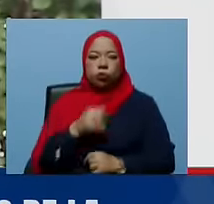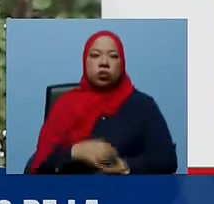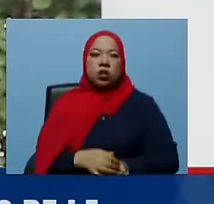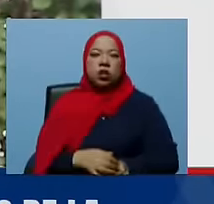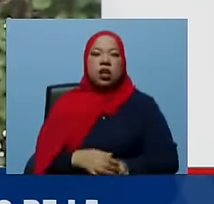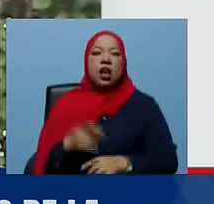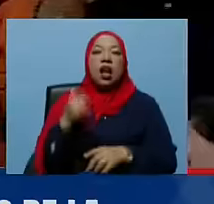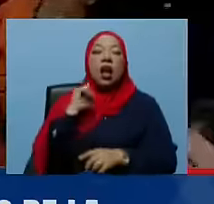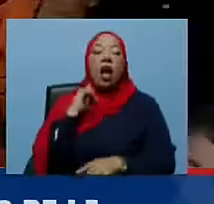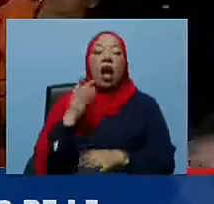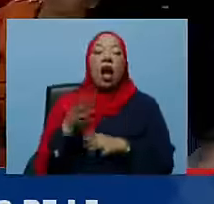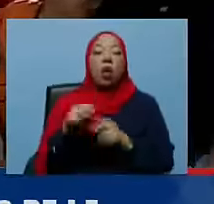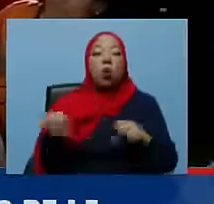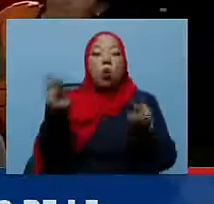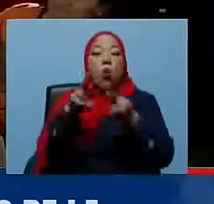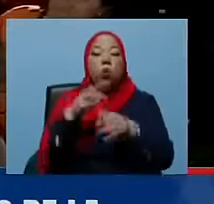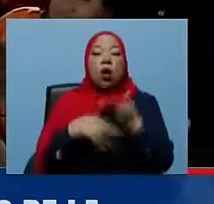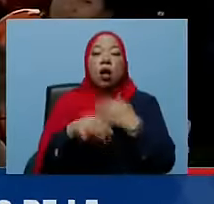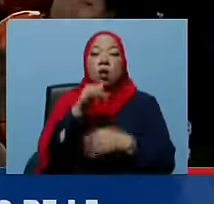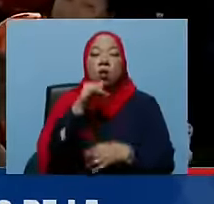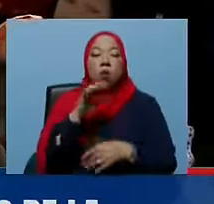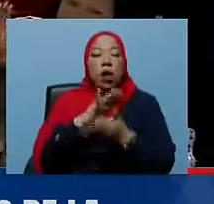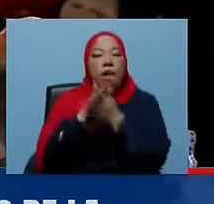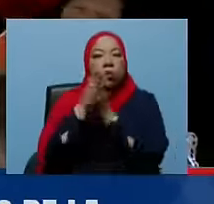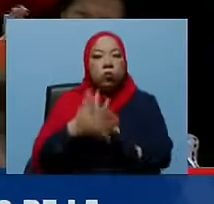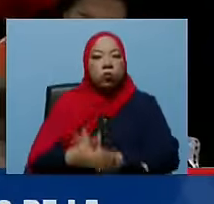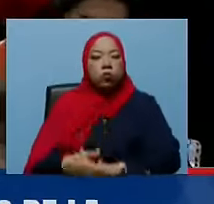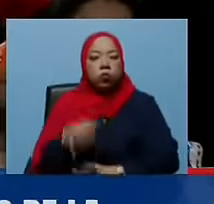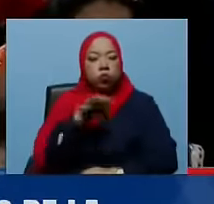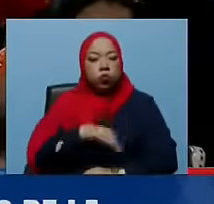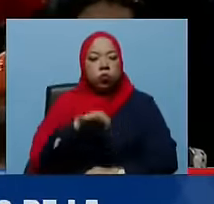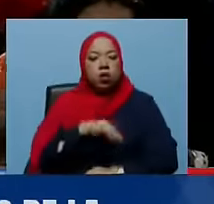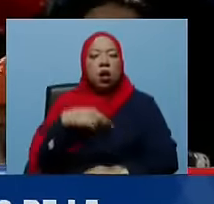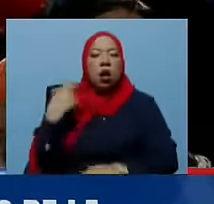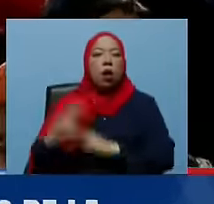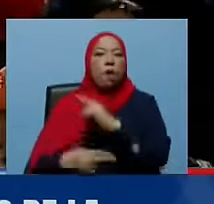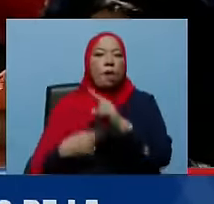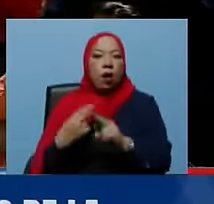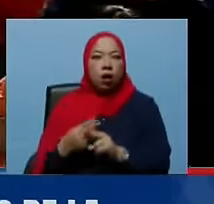los antivalores que quieren acabar con la civilización humana